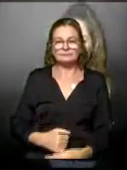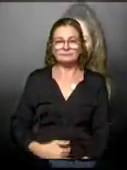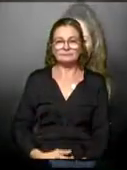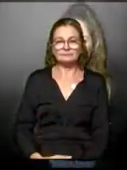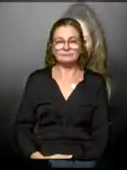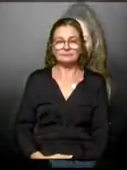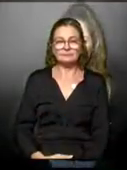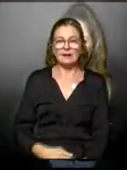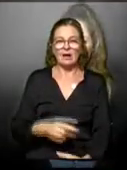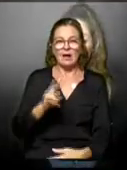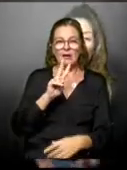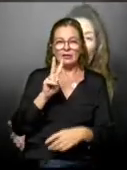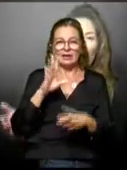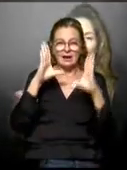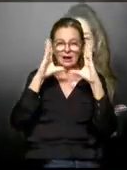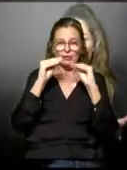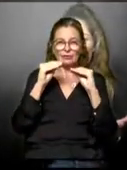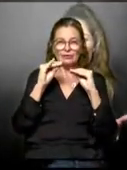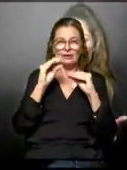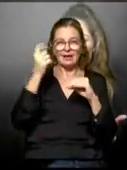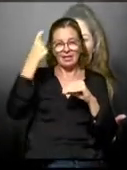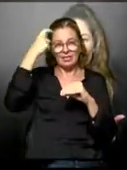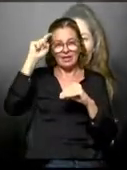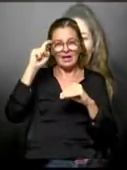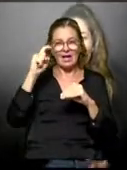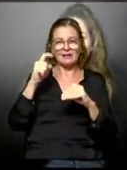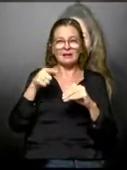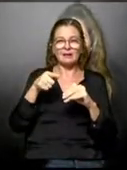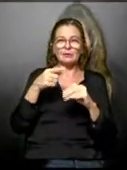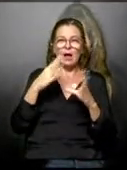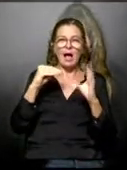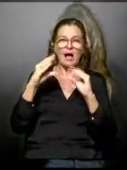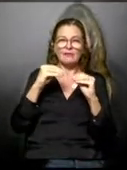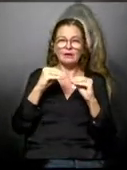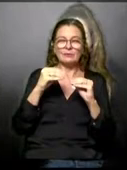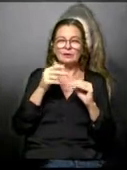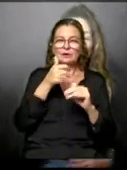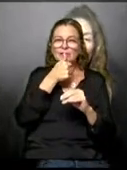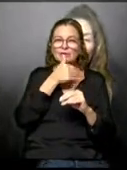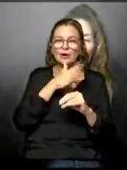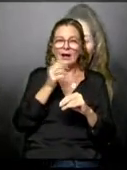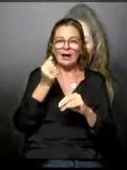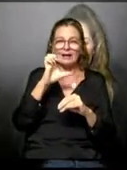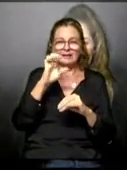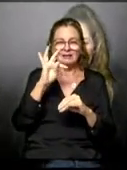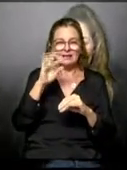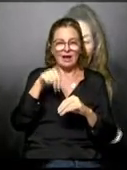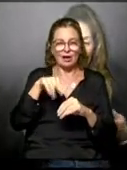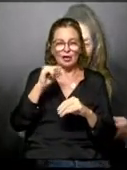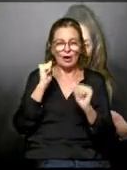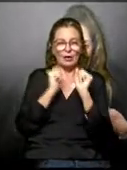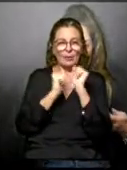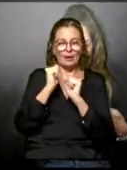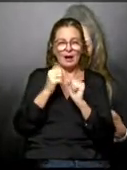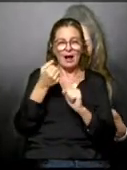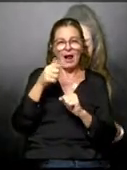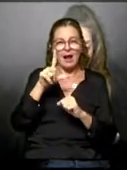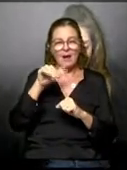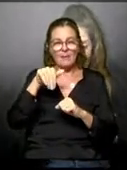A las 22 horas en Ideas Cruzadas, Profe Piñeirúa conversa con el historiador Gerardo Caetano y la economista Alma